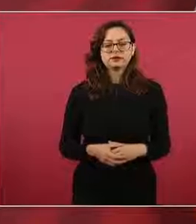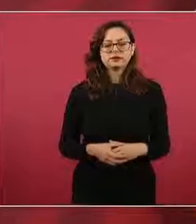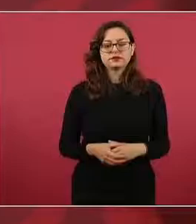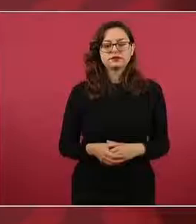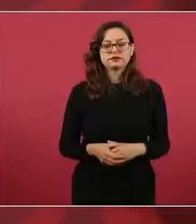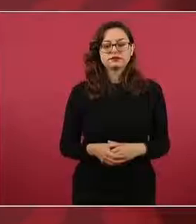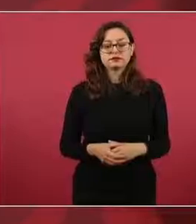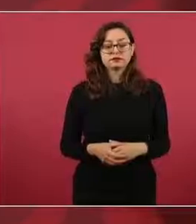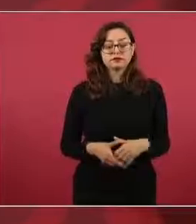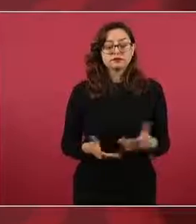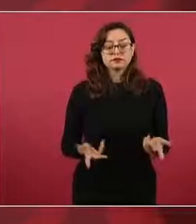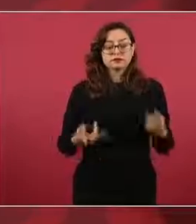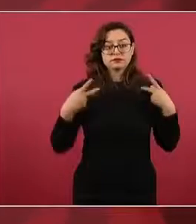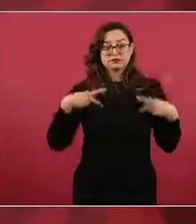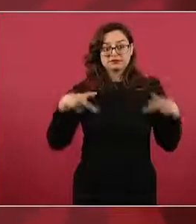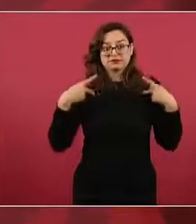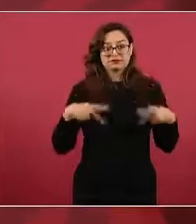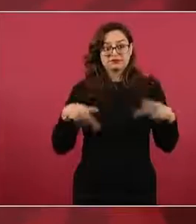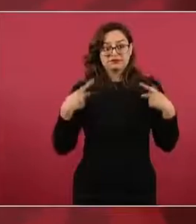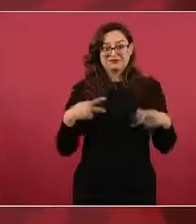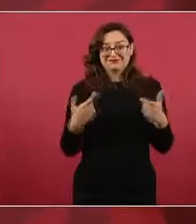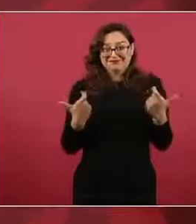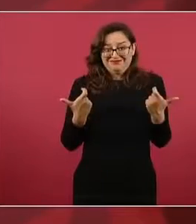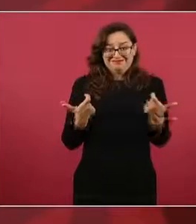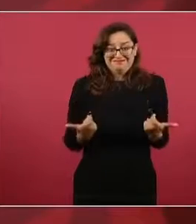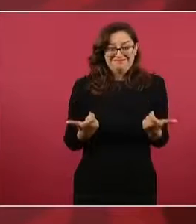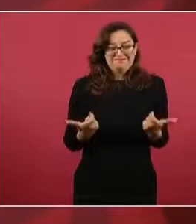fortunas que se acumularon,